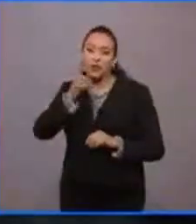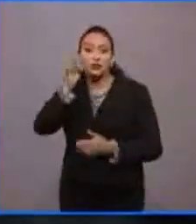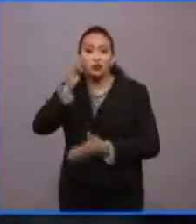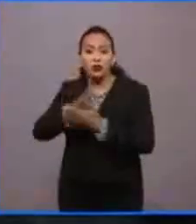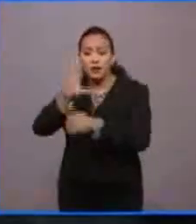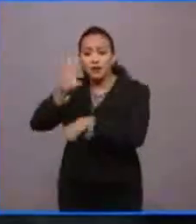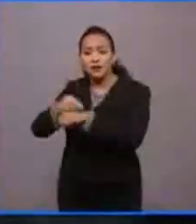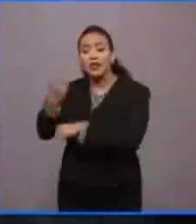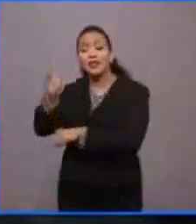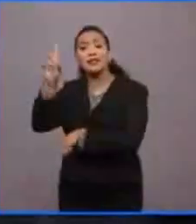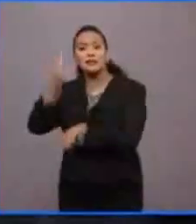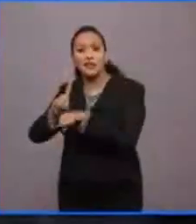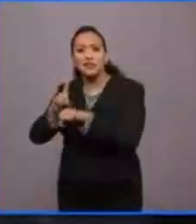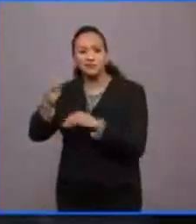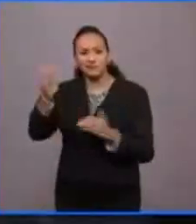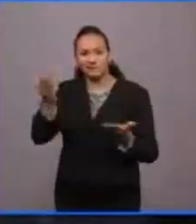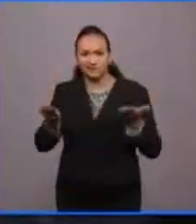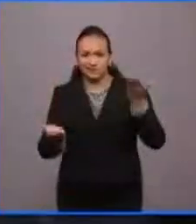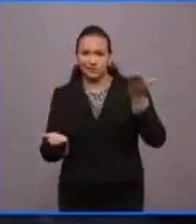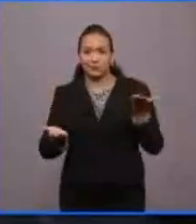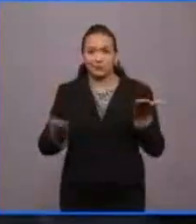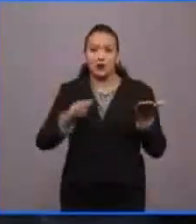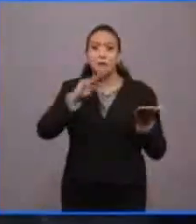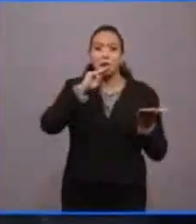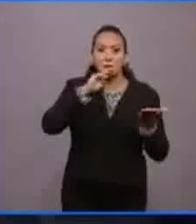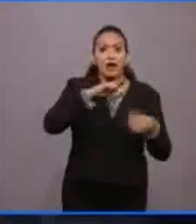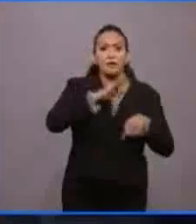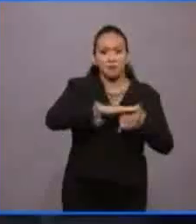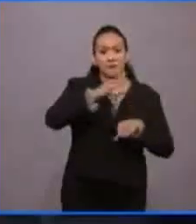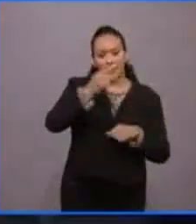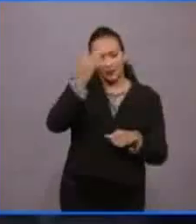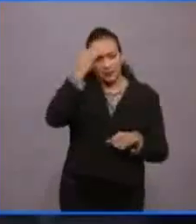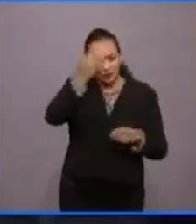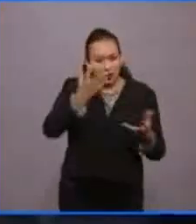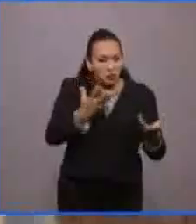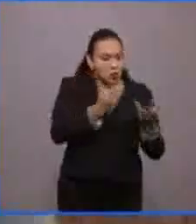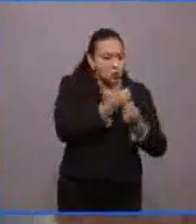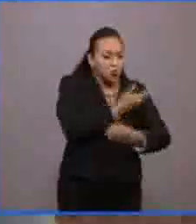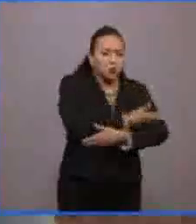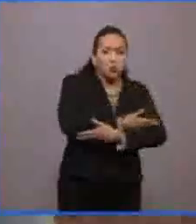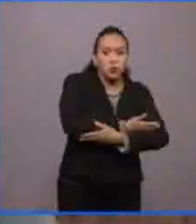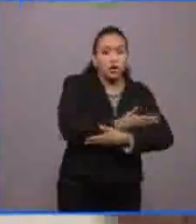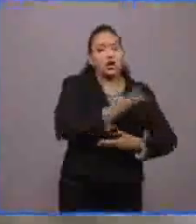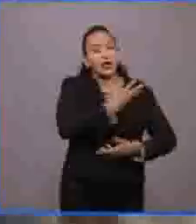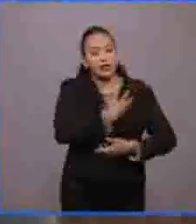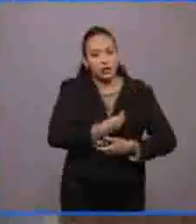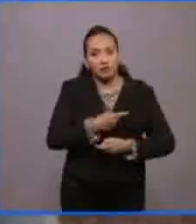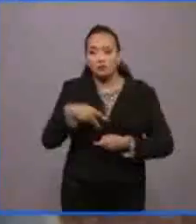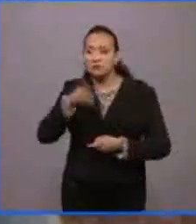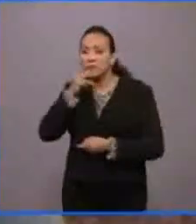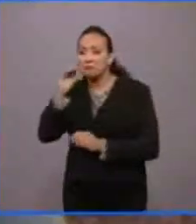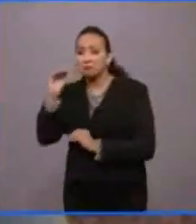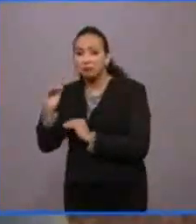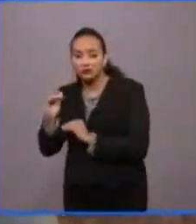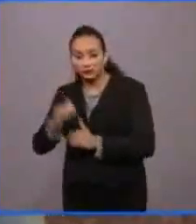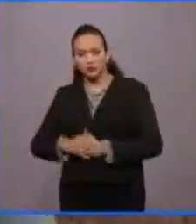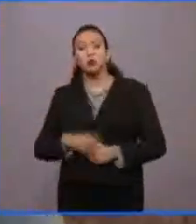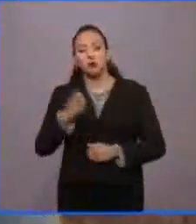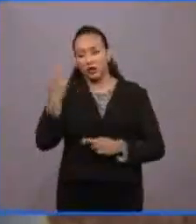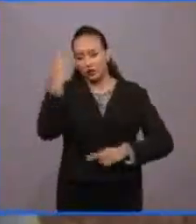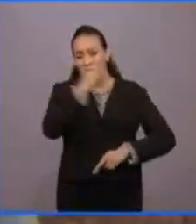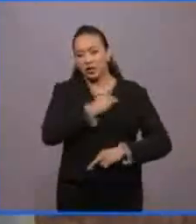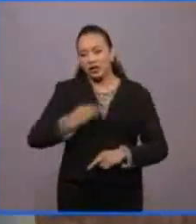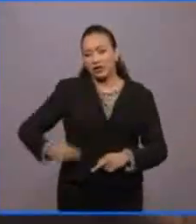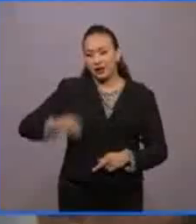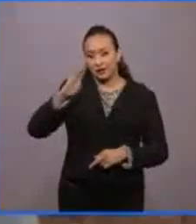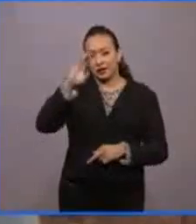les otorguen 10 días. Por ello, invalidó esa disposición de la Ley de los Trabajadores al servicio de los poderes del Estado y municipios